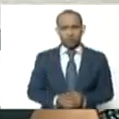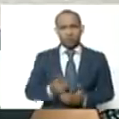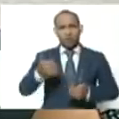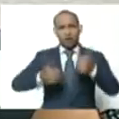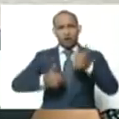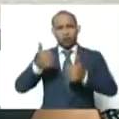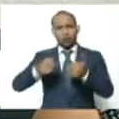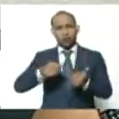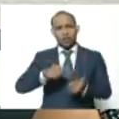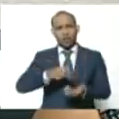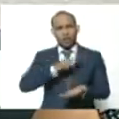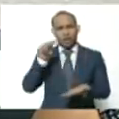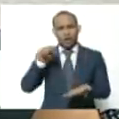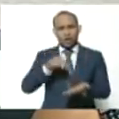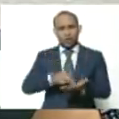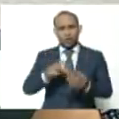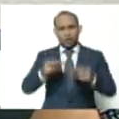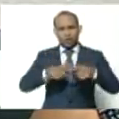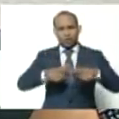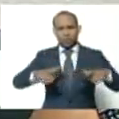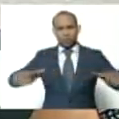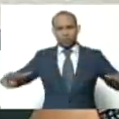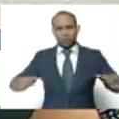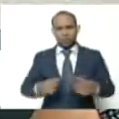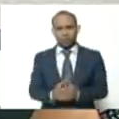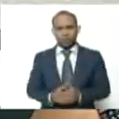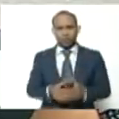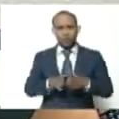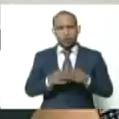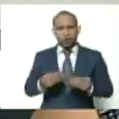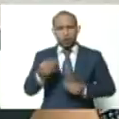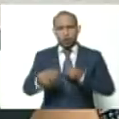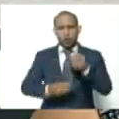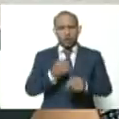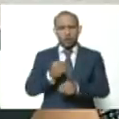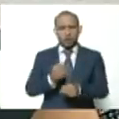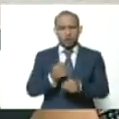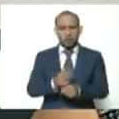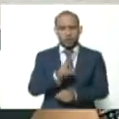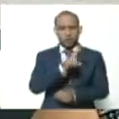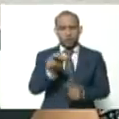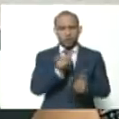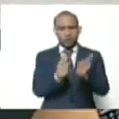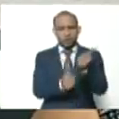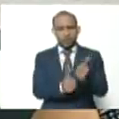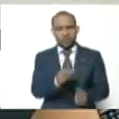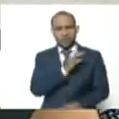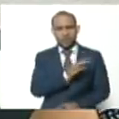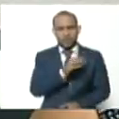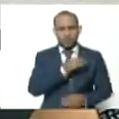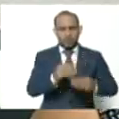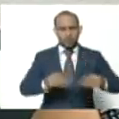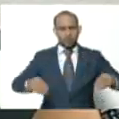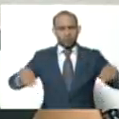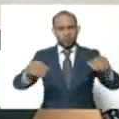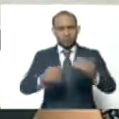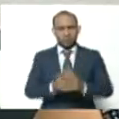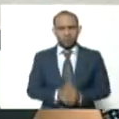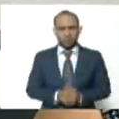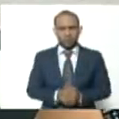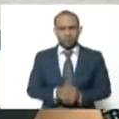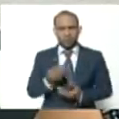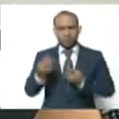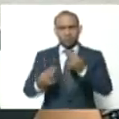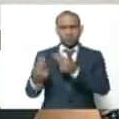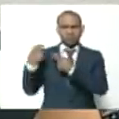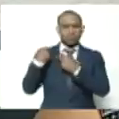nacionales que se despliegan por los estados, cumpliendo su instrucción, la Vicepresidencia Social y Territorial, que dirige el profesor Aristóbulo Isturi,